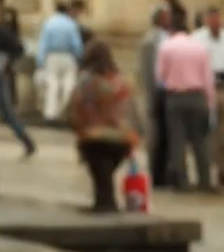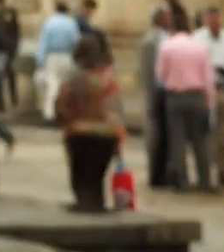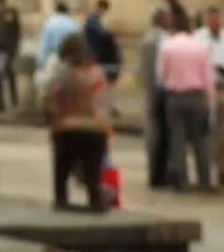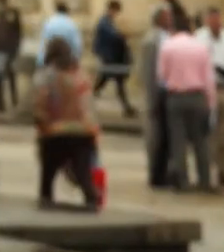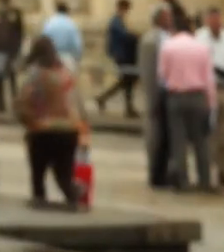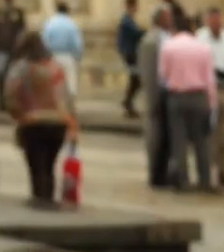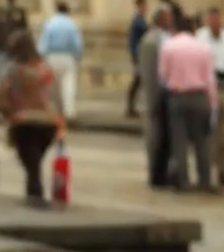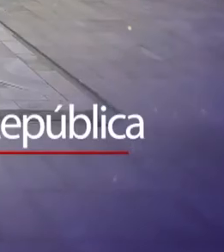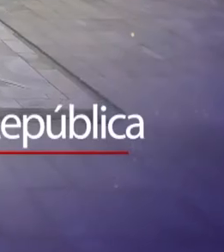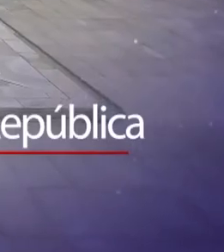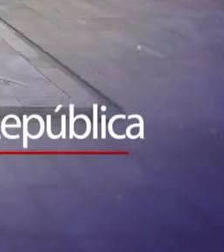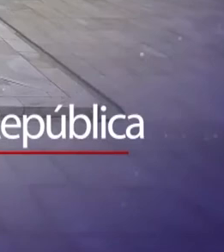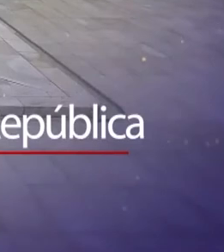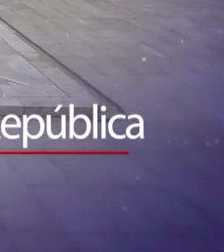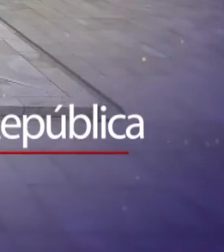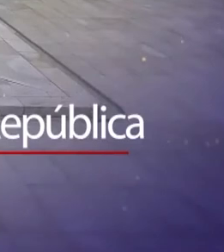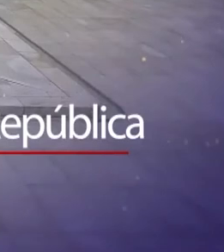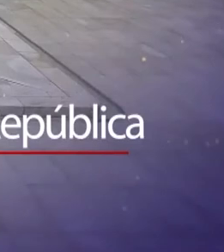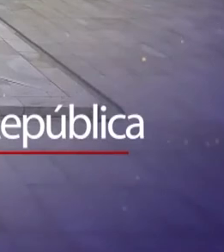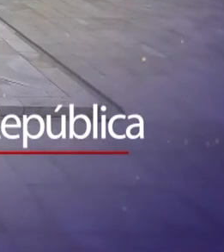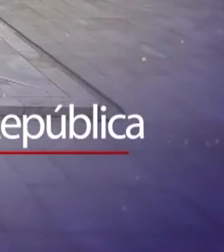regresamos con ustedes.